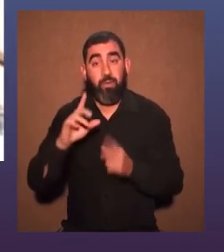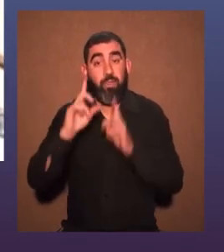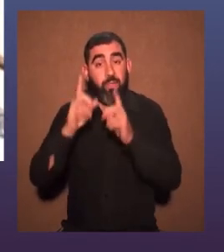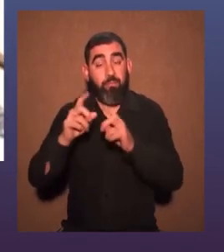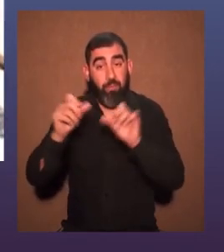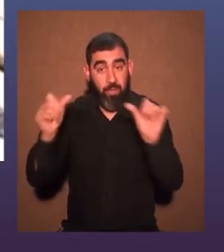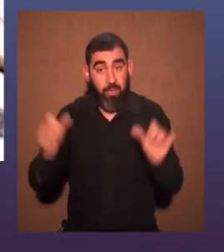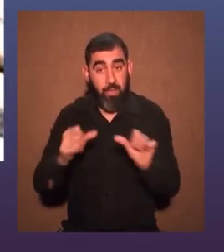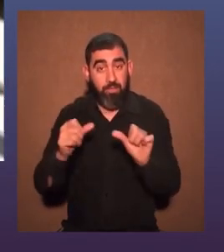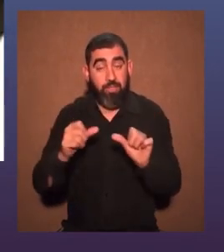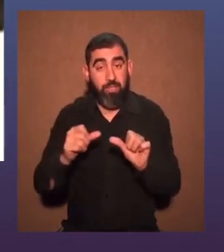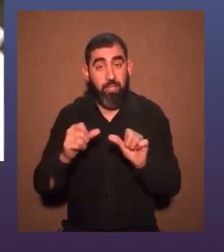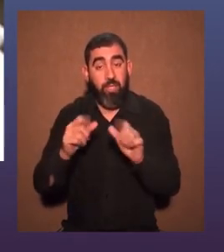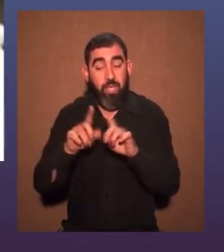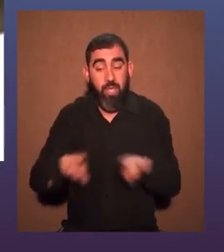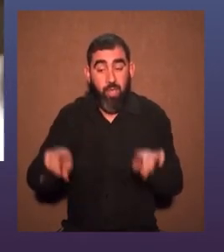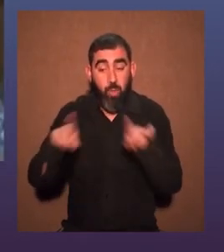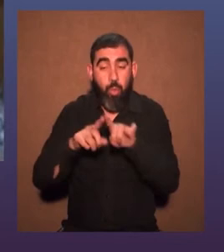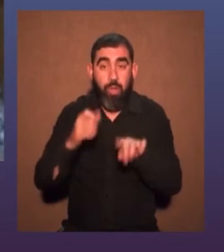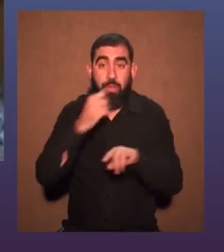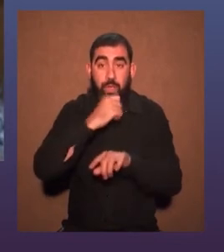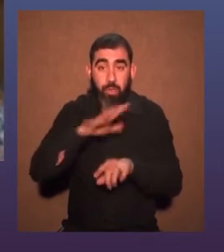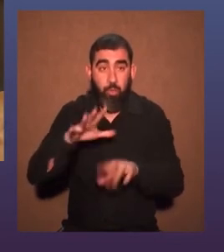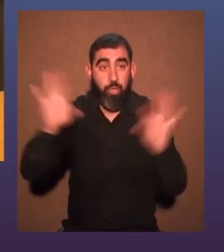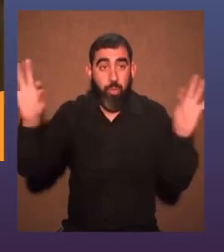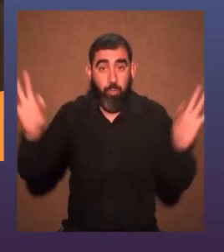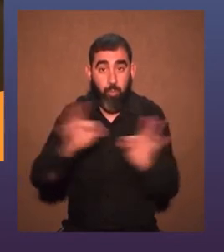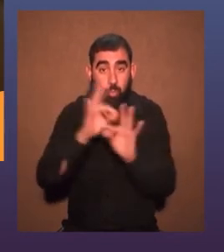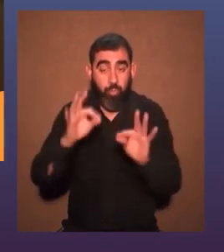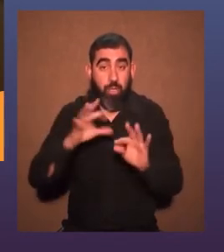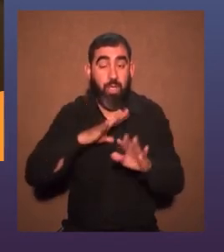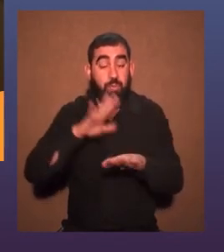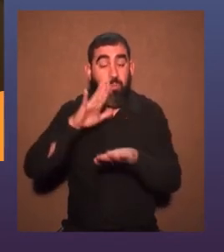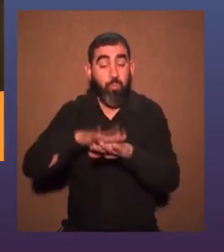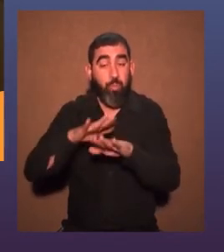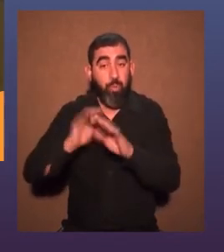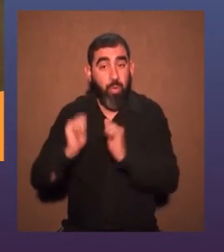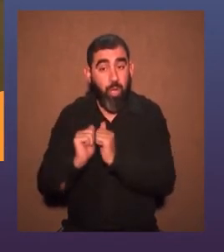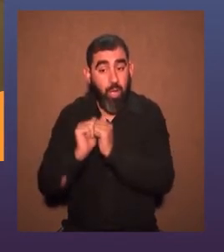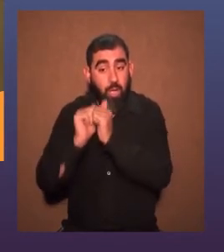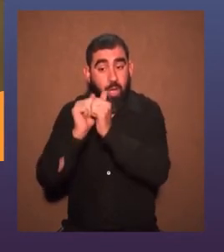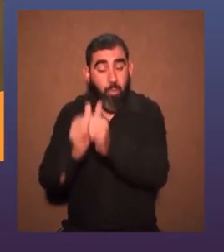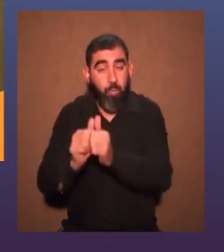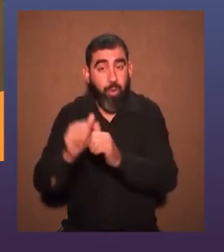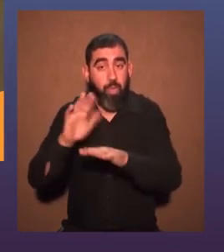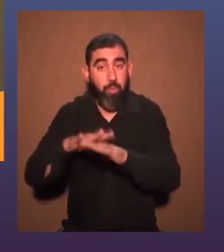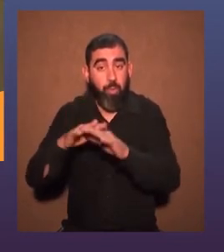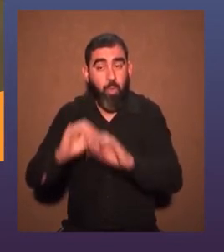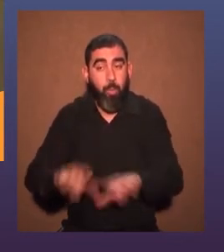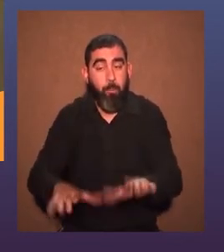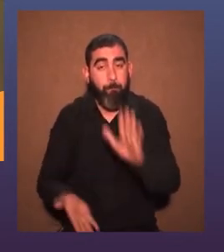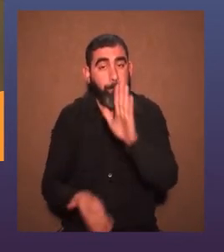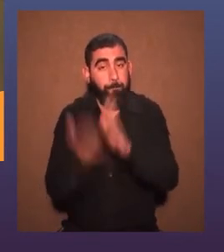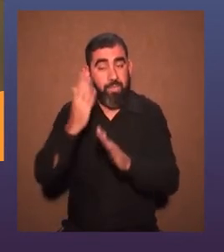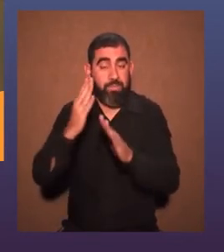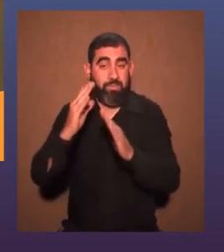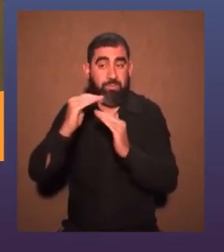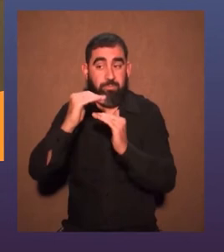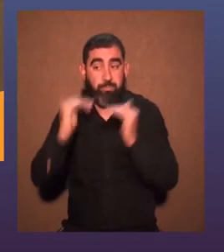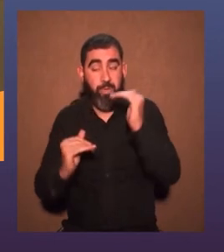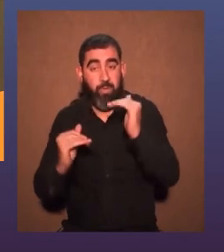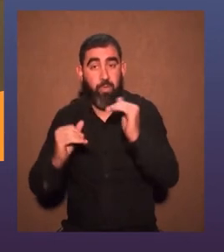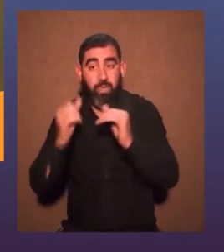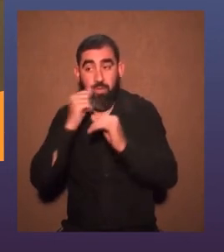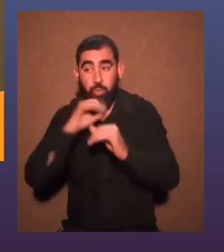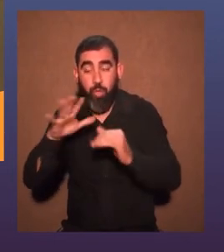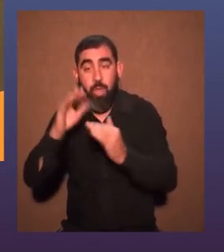hay que, digamos, ser funcional a la historia. La música tiene momentos en que acompaña, tiene momentos de más protagonismo, pero acá, en